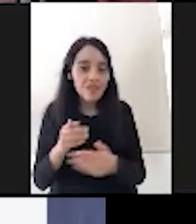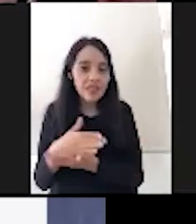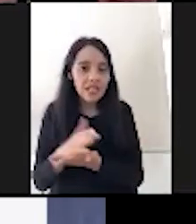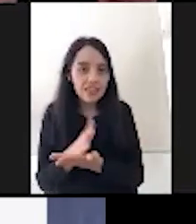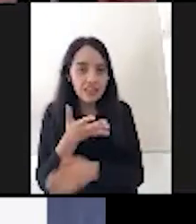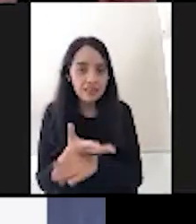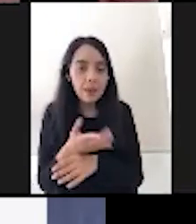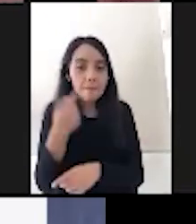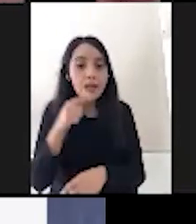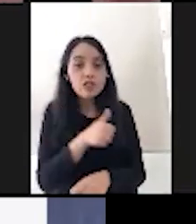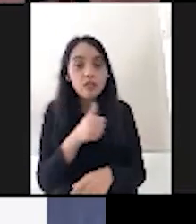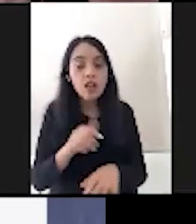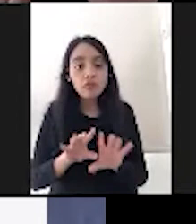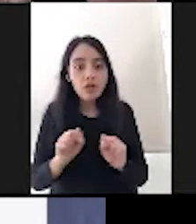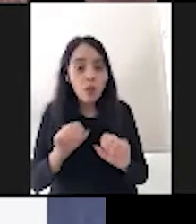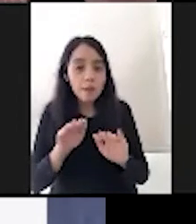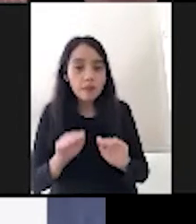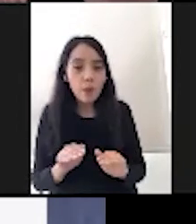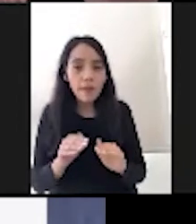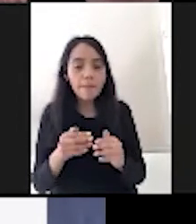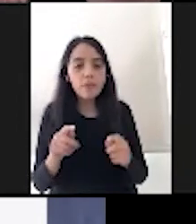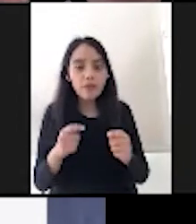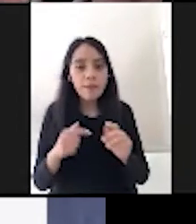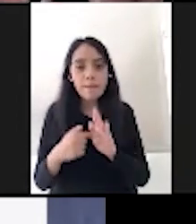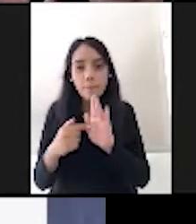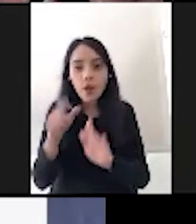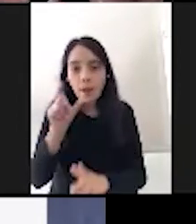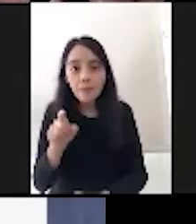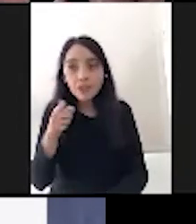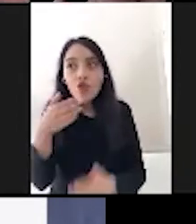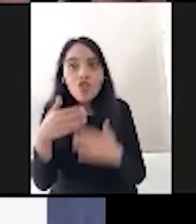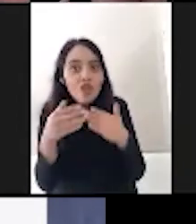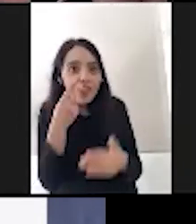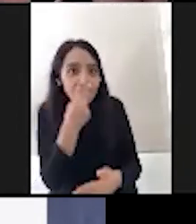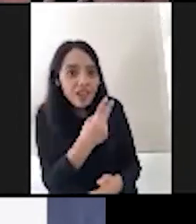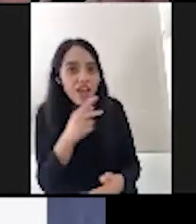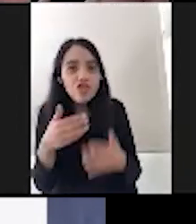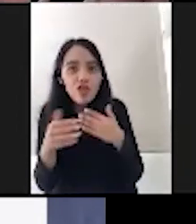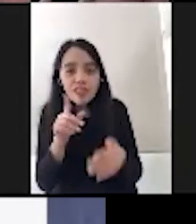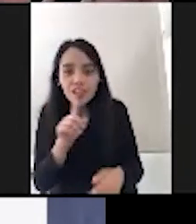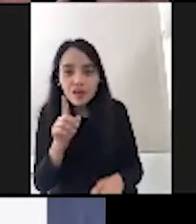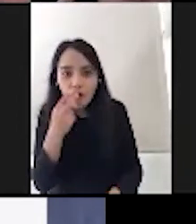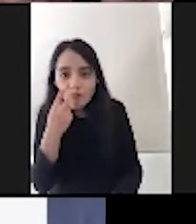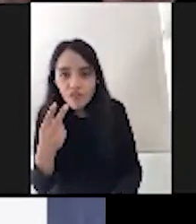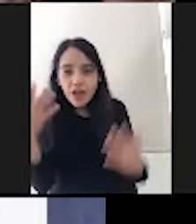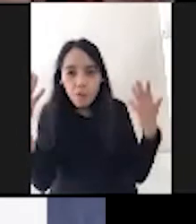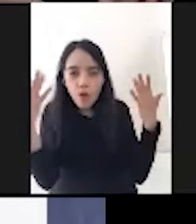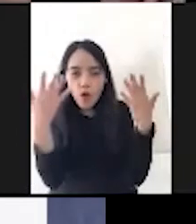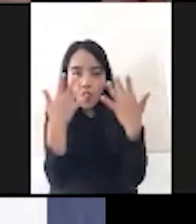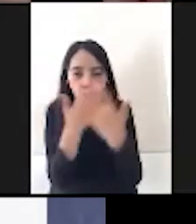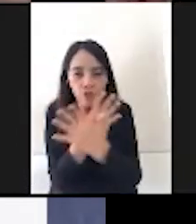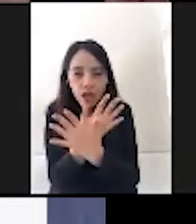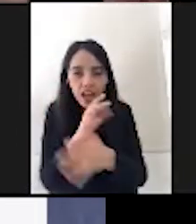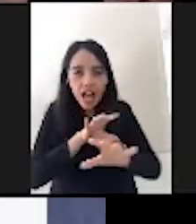coinciden en esto, en tratar de mostrarle a la persona por dónde no ve, ¿ya? Y cómo se distorsionan los objetos cuando pasan por